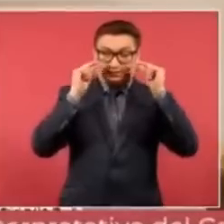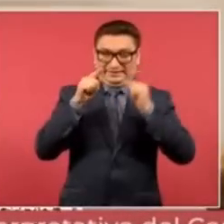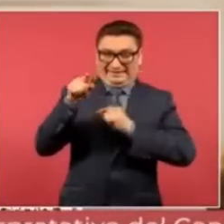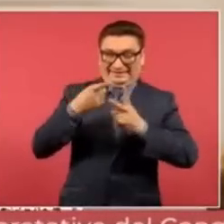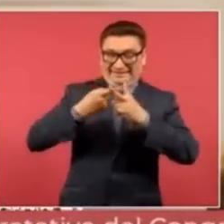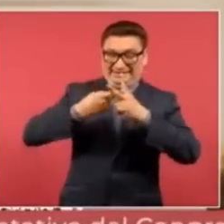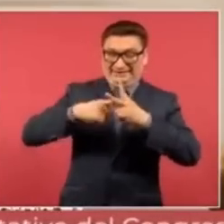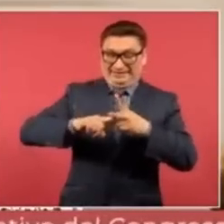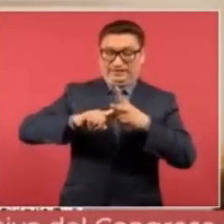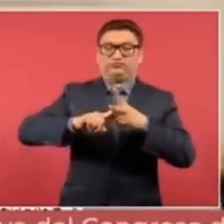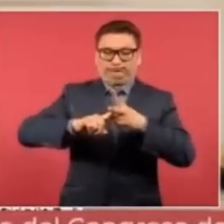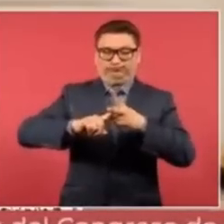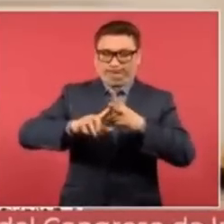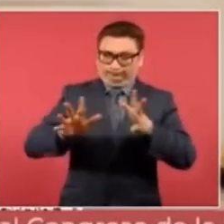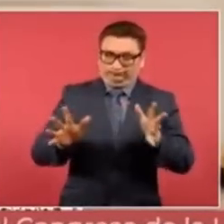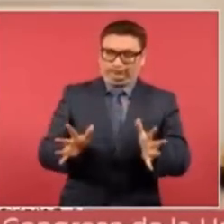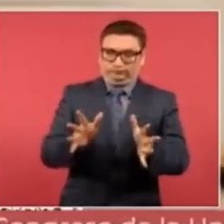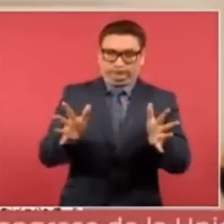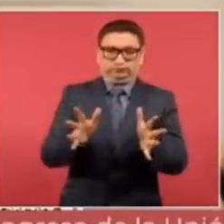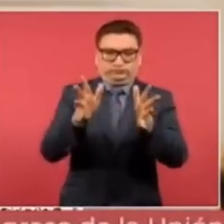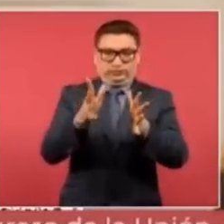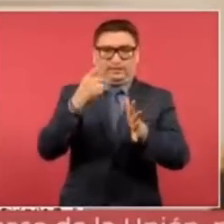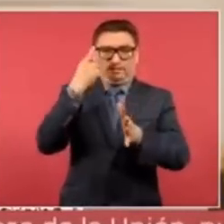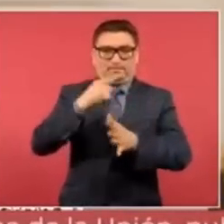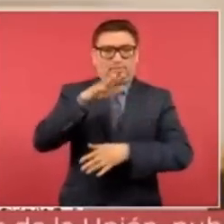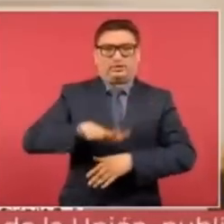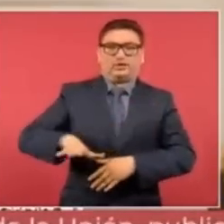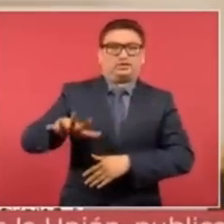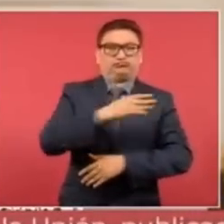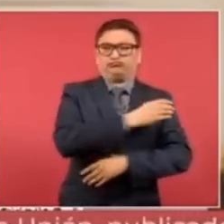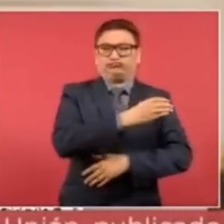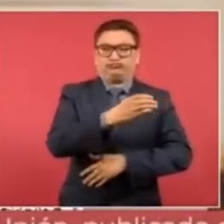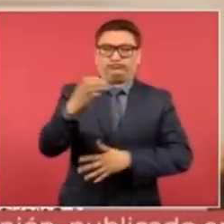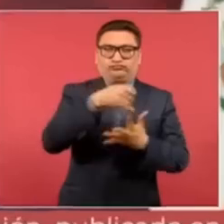iniciador del movimiento agrario en México.